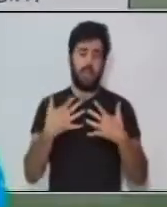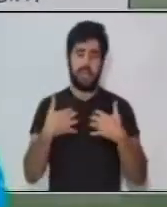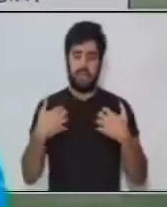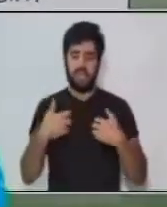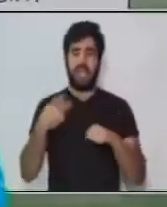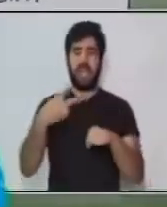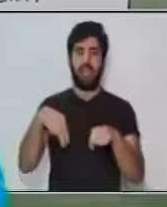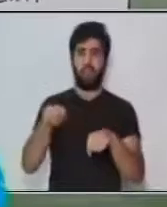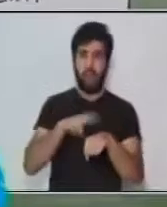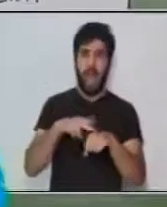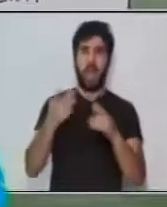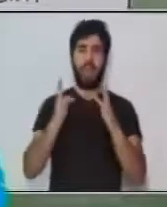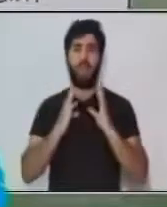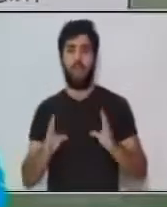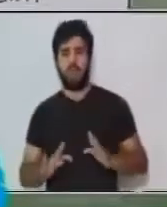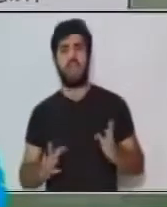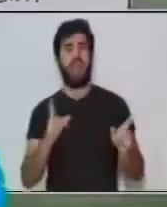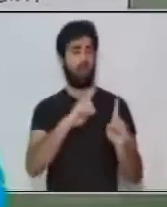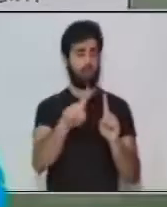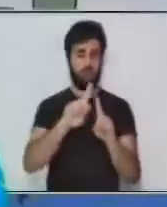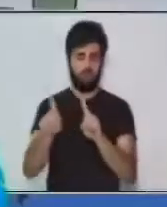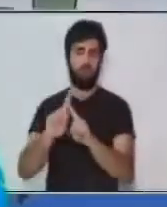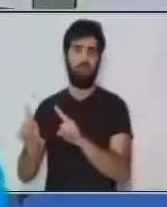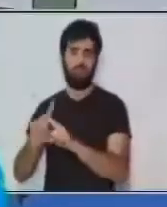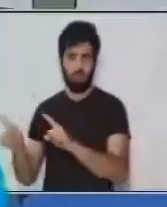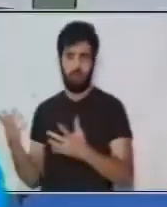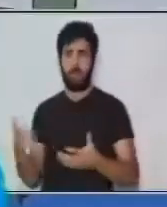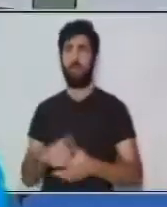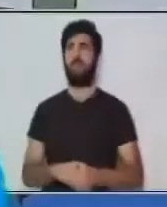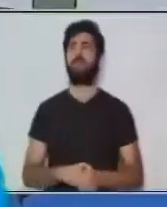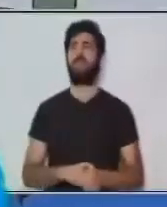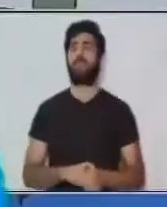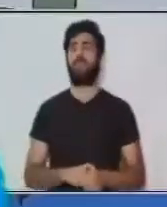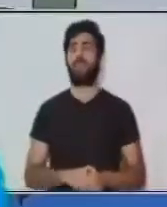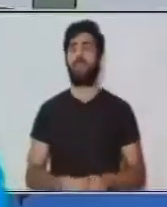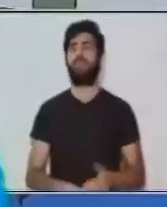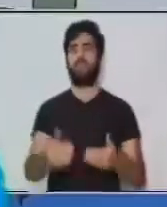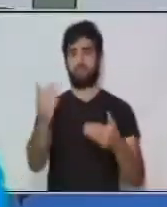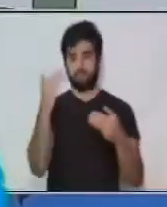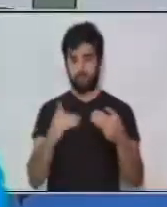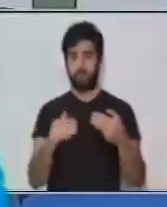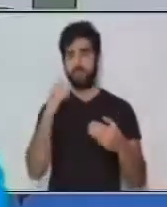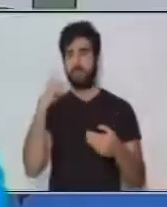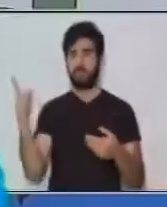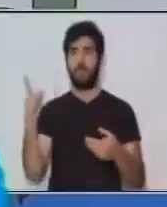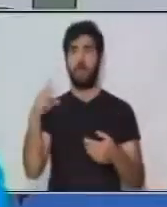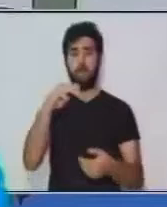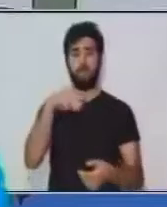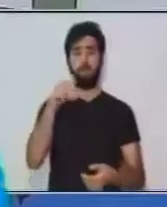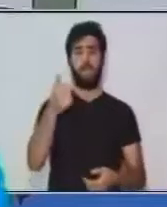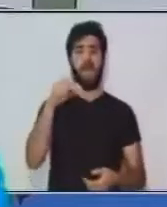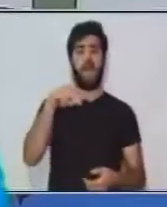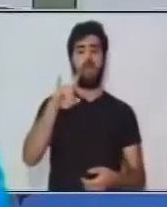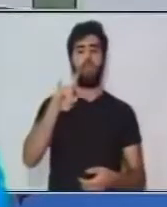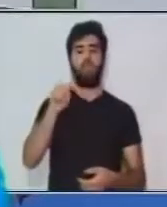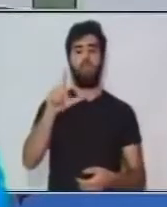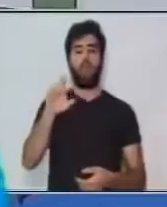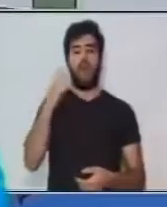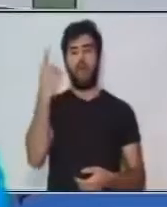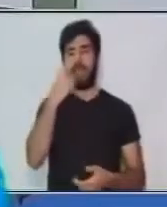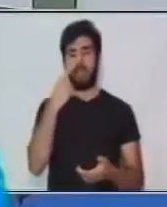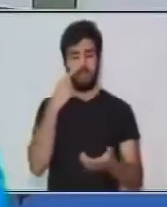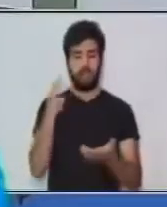naturales, biología, tanto que podemos identificar de los diferentes tipos de enciclopedias. También tenemos de fuentes escritas los